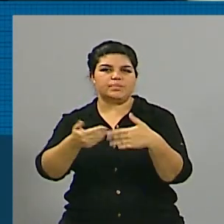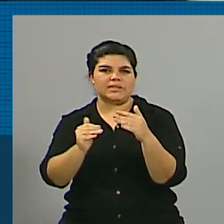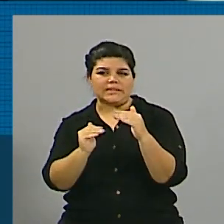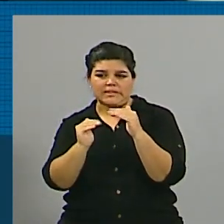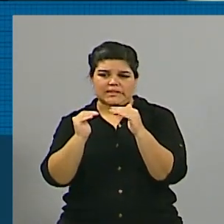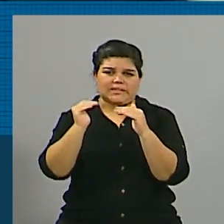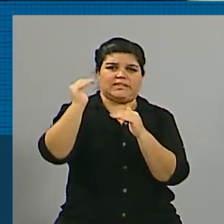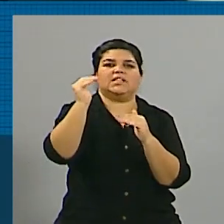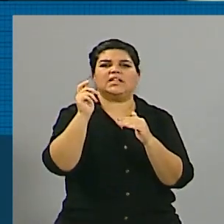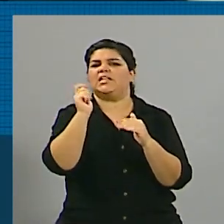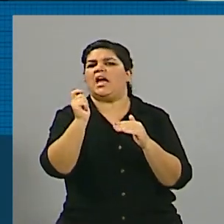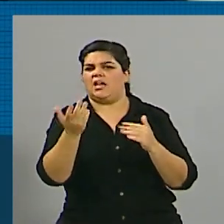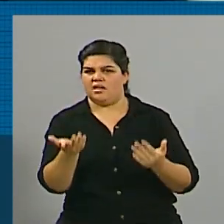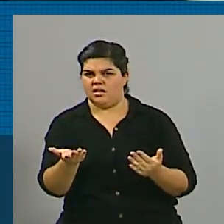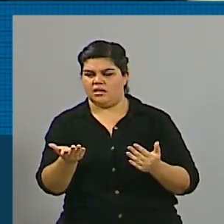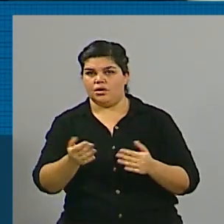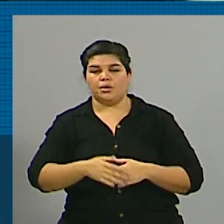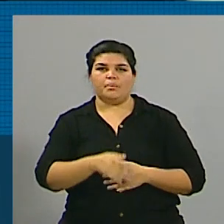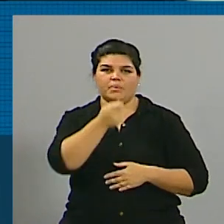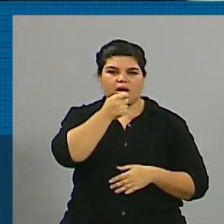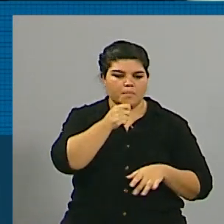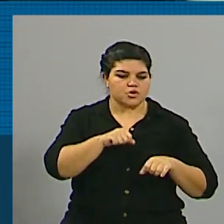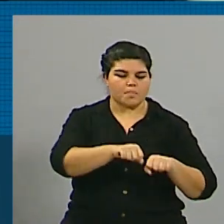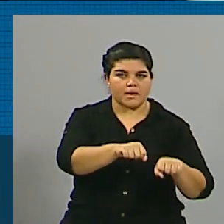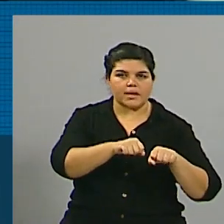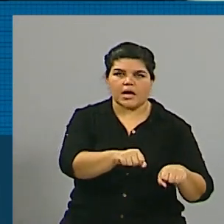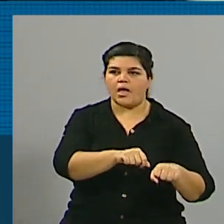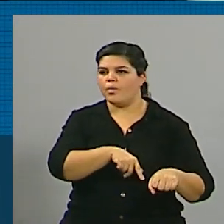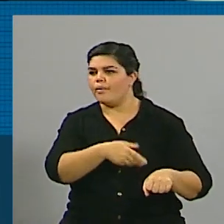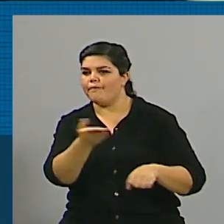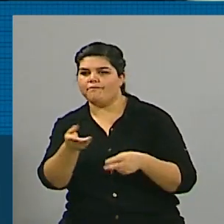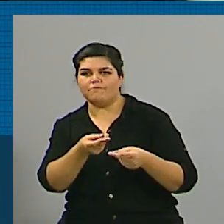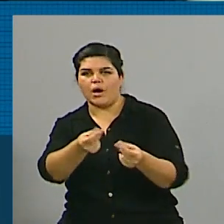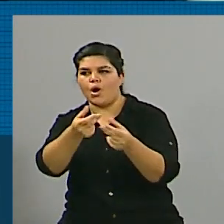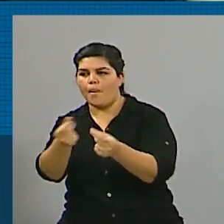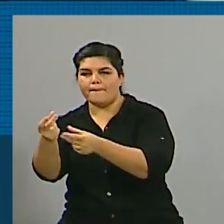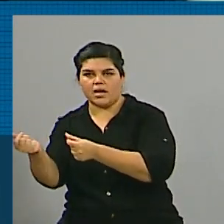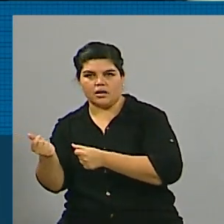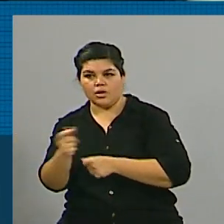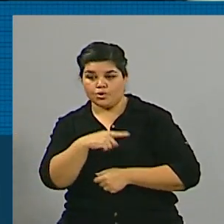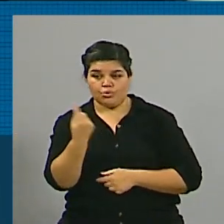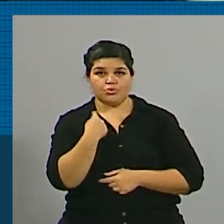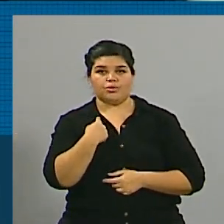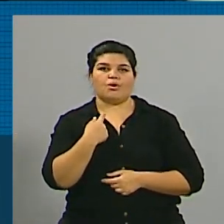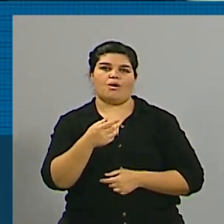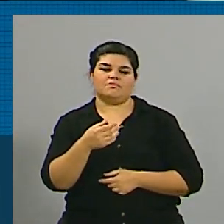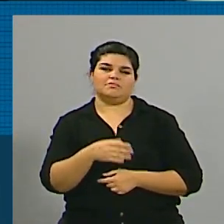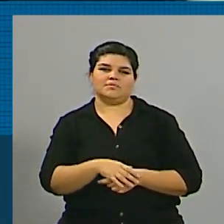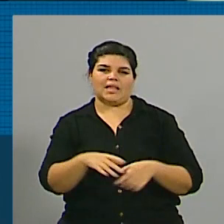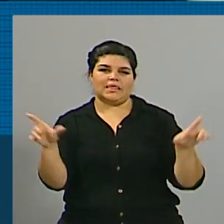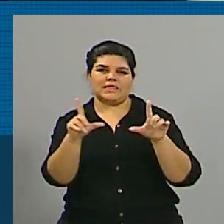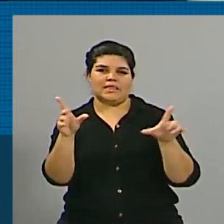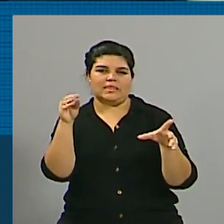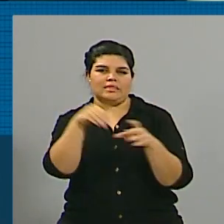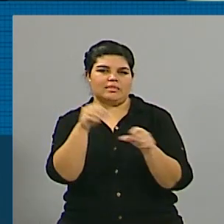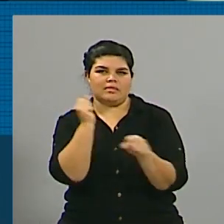comprar algún producto en particular y vos notás o haces un seguimiento. Digo, nosotros trabajamos en medios de comunicación y hacemos eso, hacer un